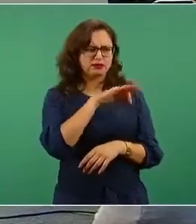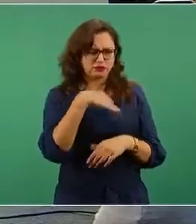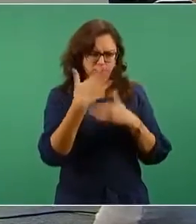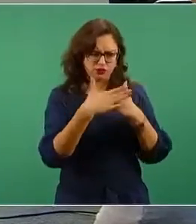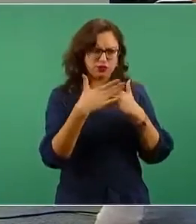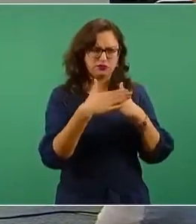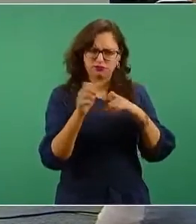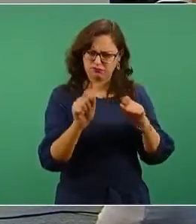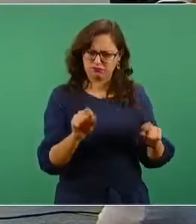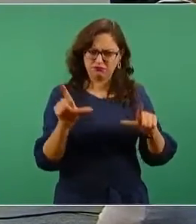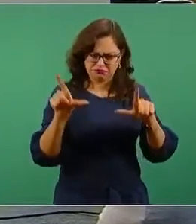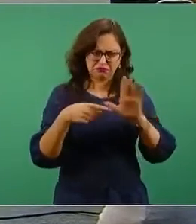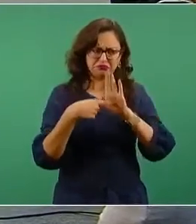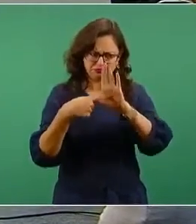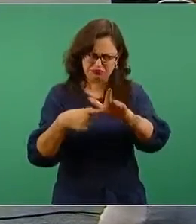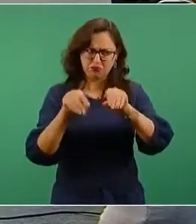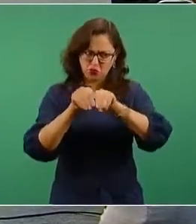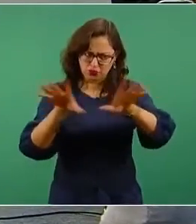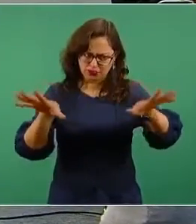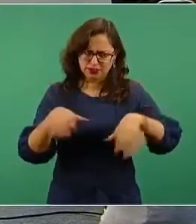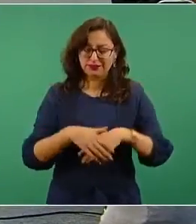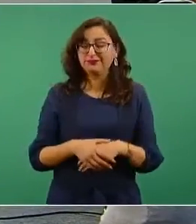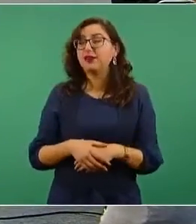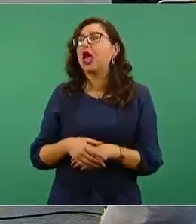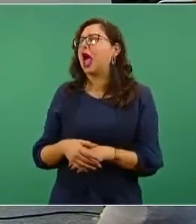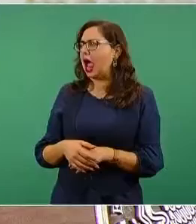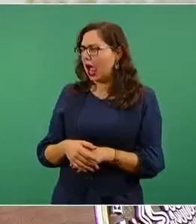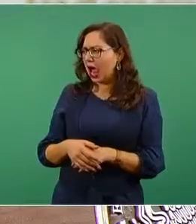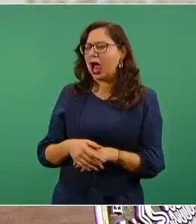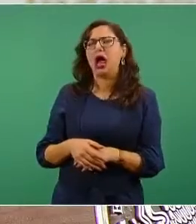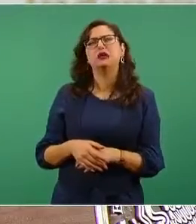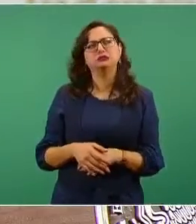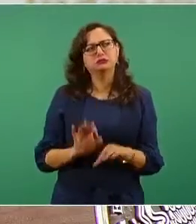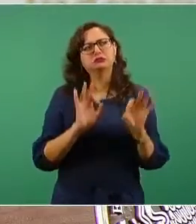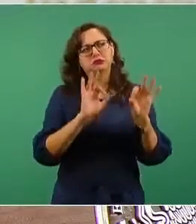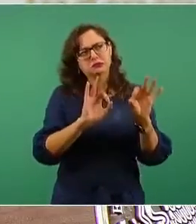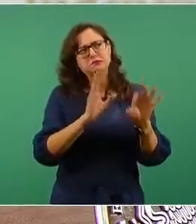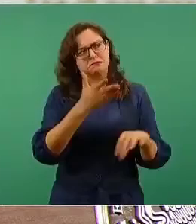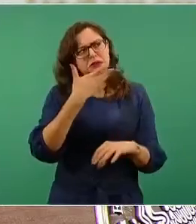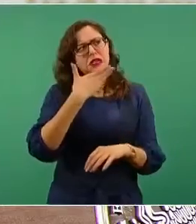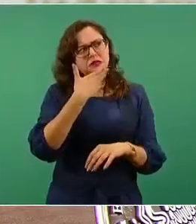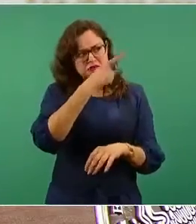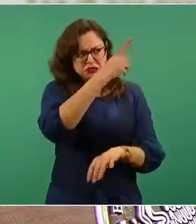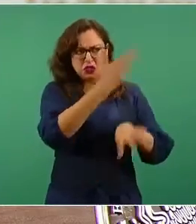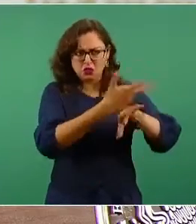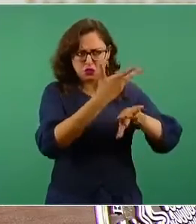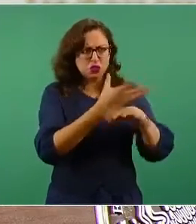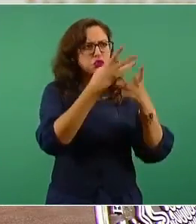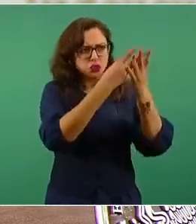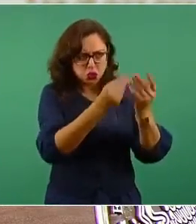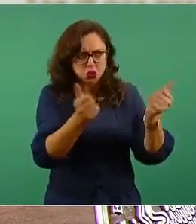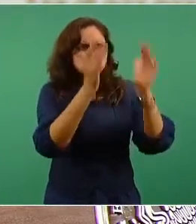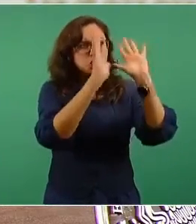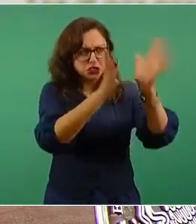Les contesta, pues está muy bien, pero falta el arreglo aquí.